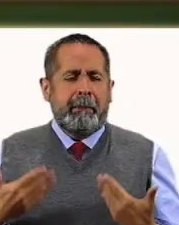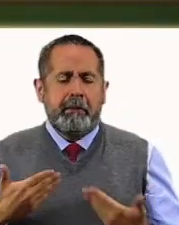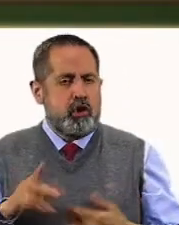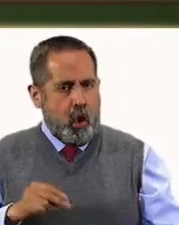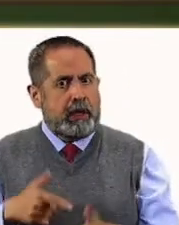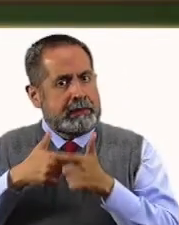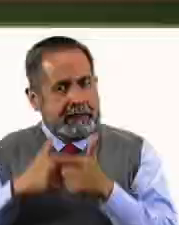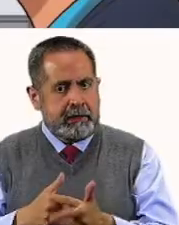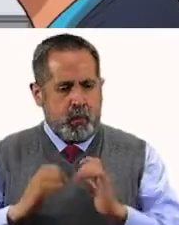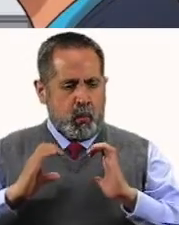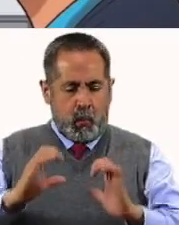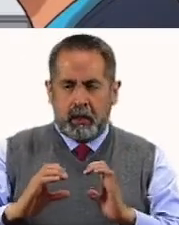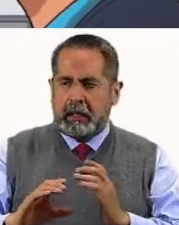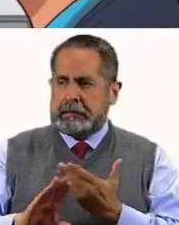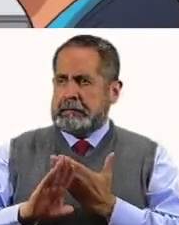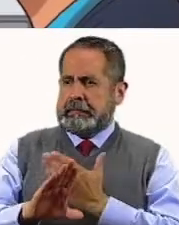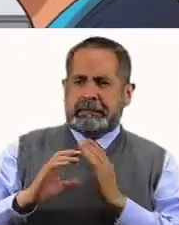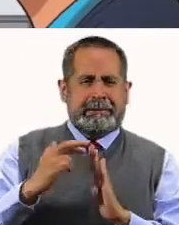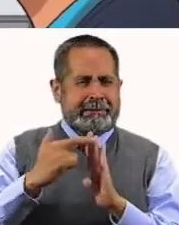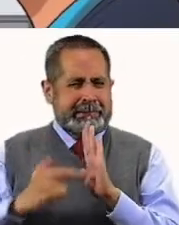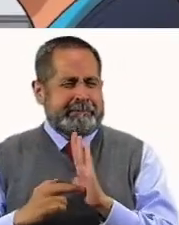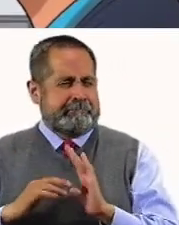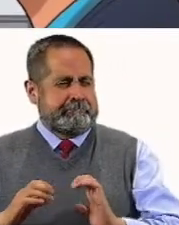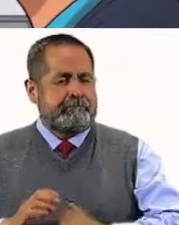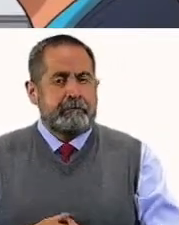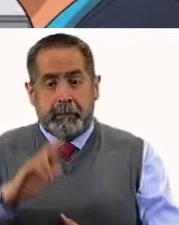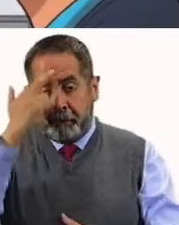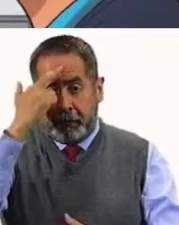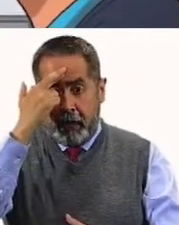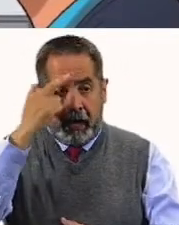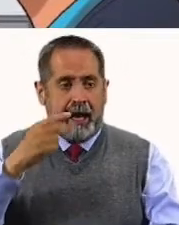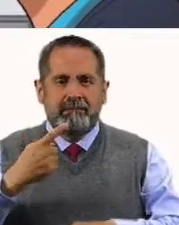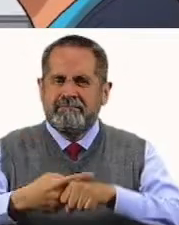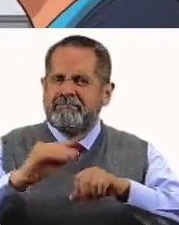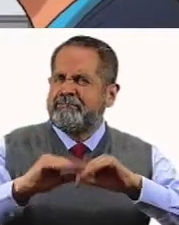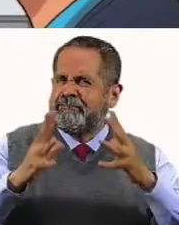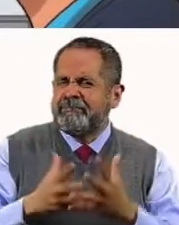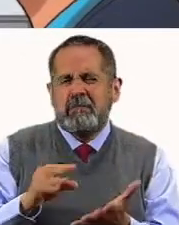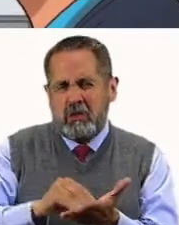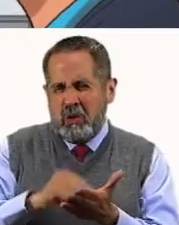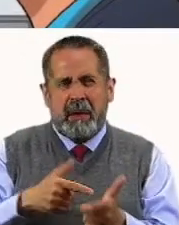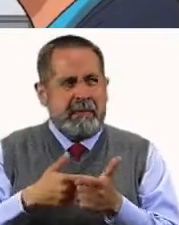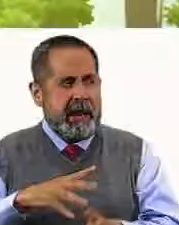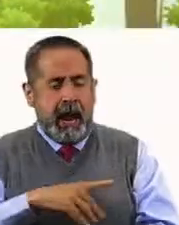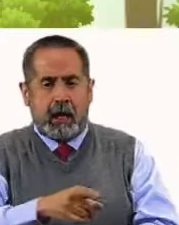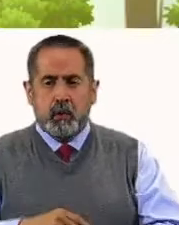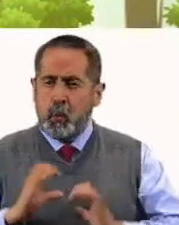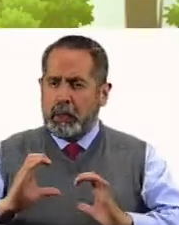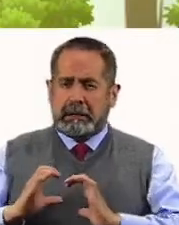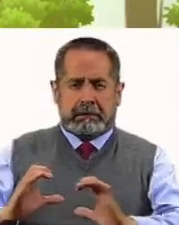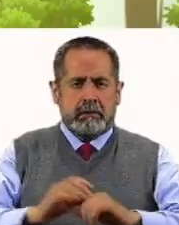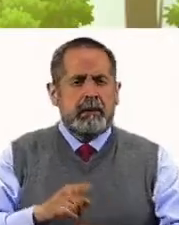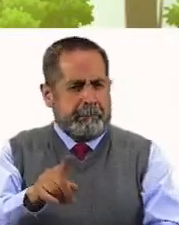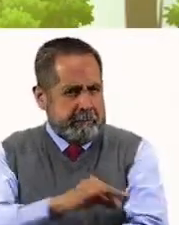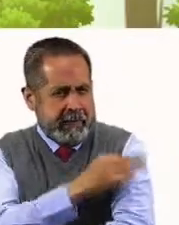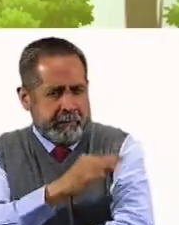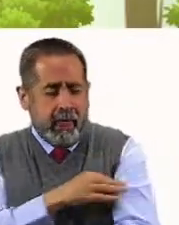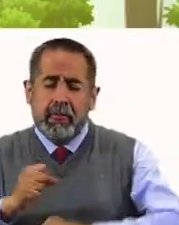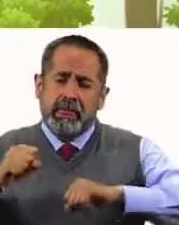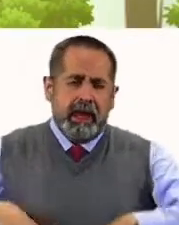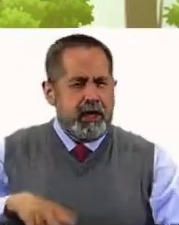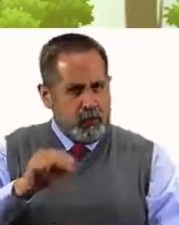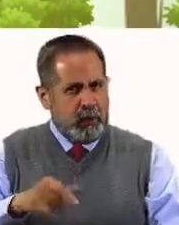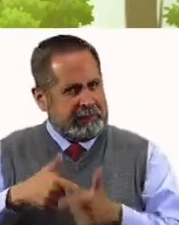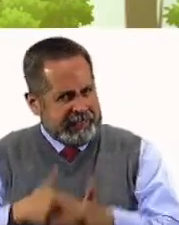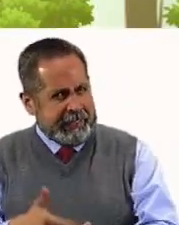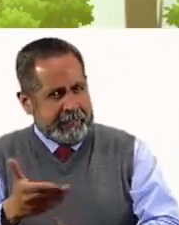den y no te confíes. Mantén las medidas de prevención e higiene. Recuerda, la pandemia sigue. Cuidémonos entre todos.